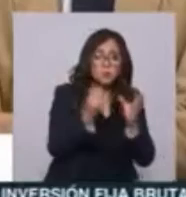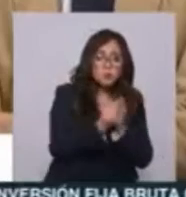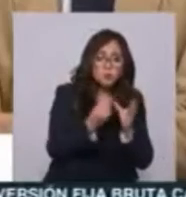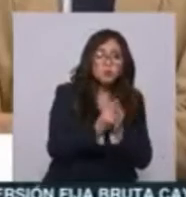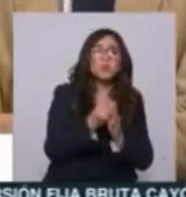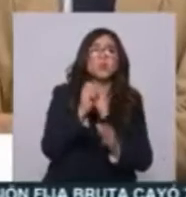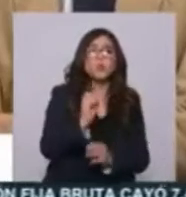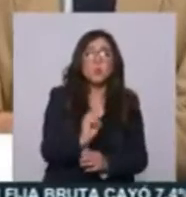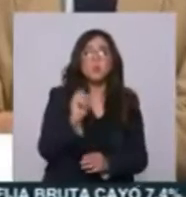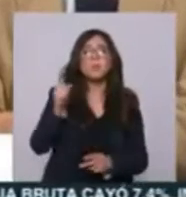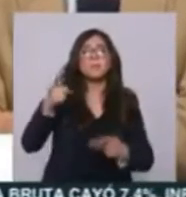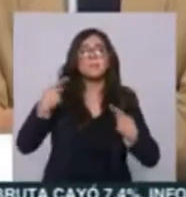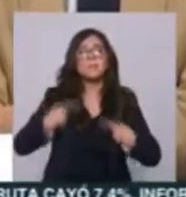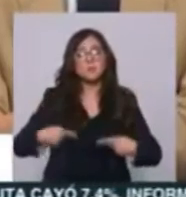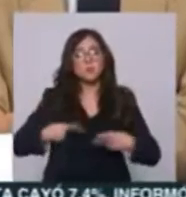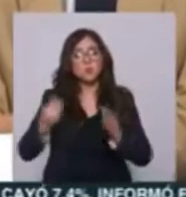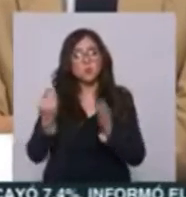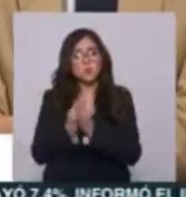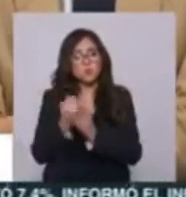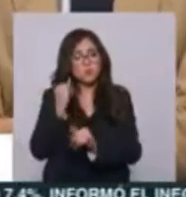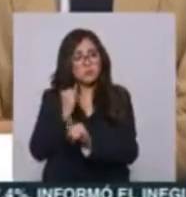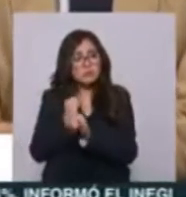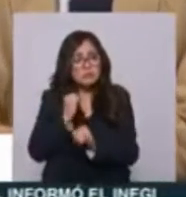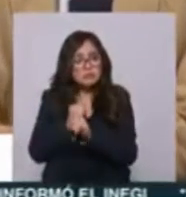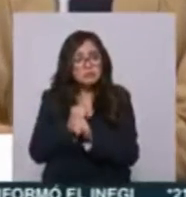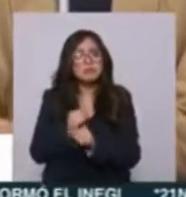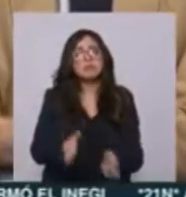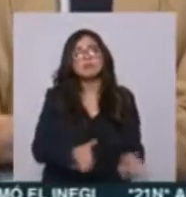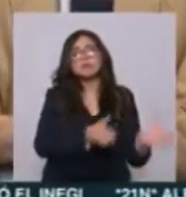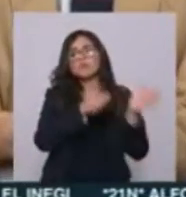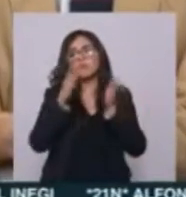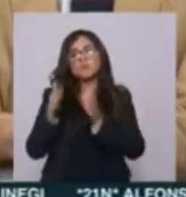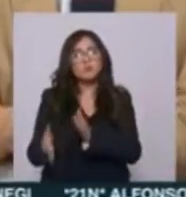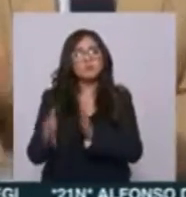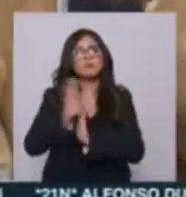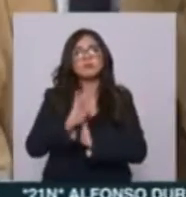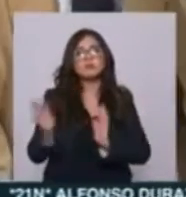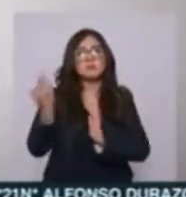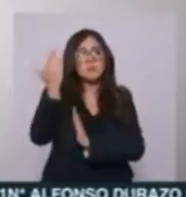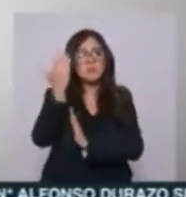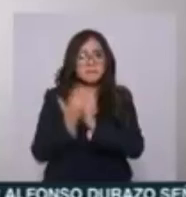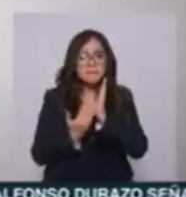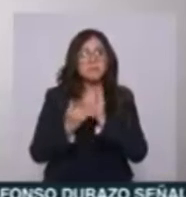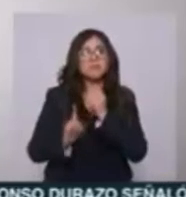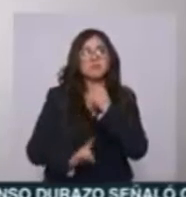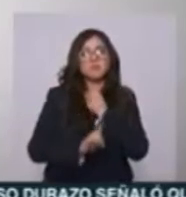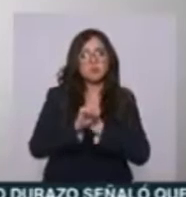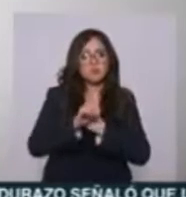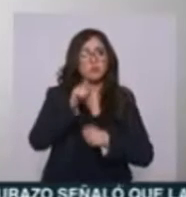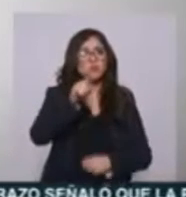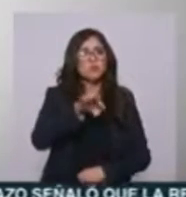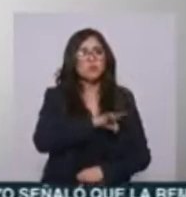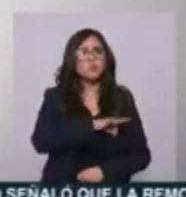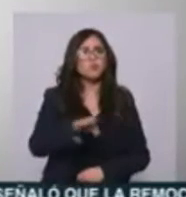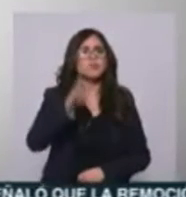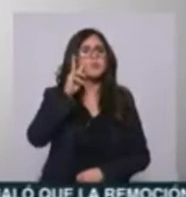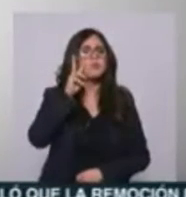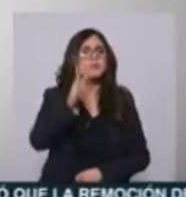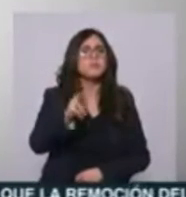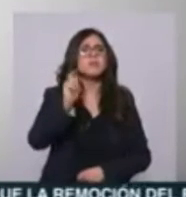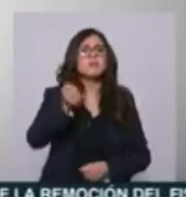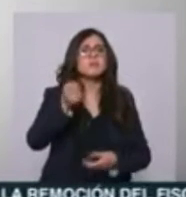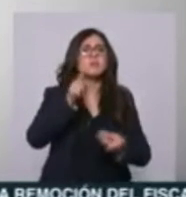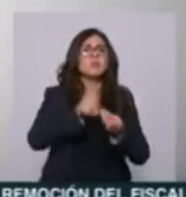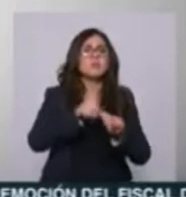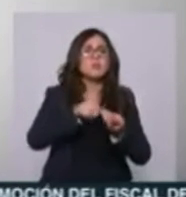en línea, pues ya para la siguiente ya tienen muchísimo menor incidencia. Usted puede checar dónde se ubican